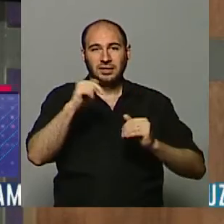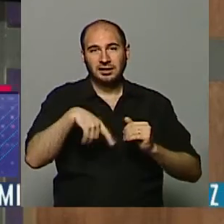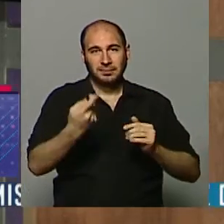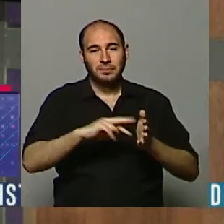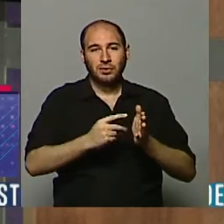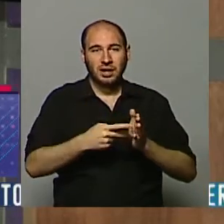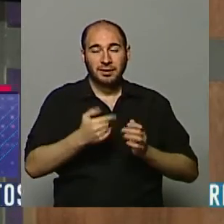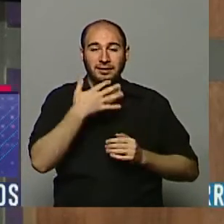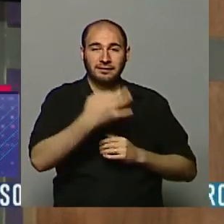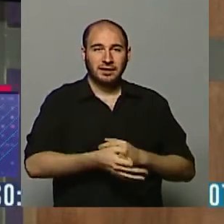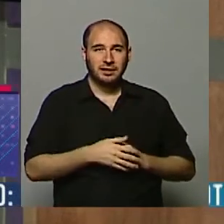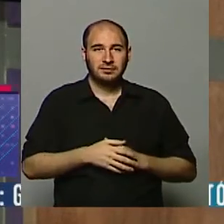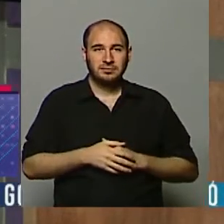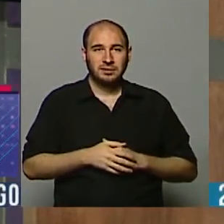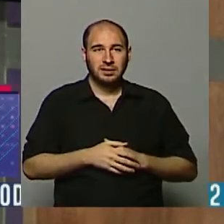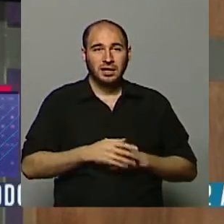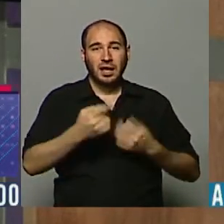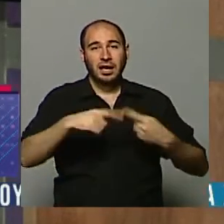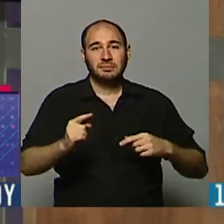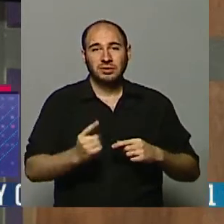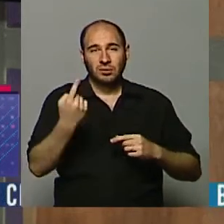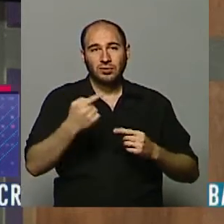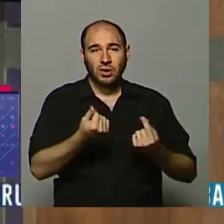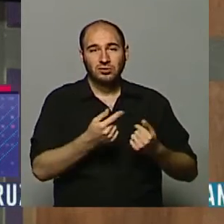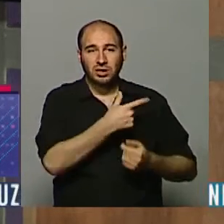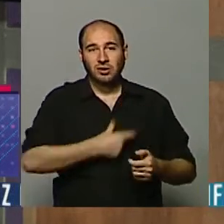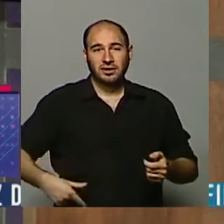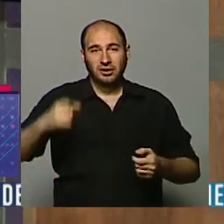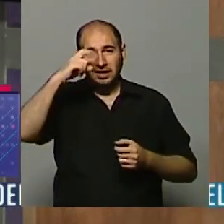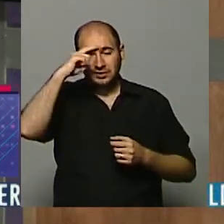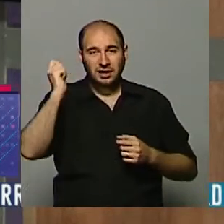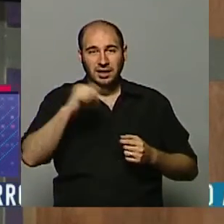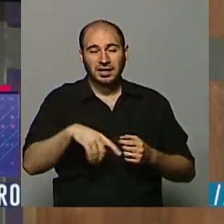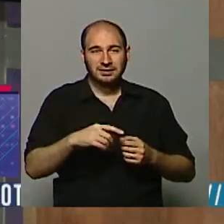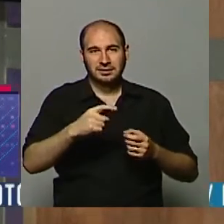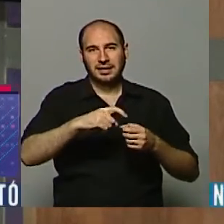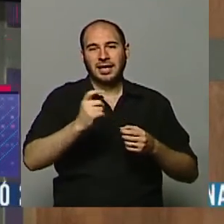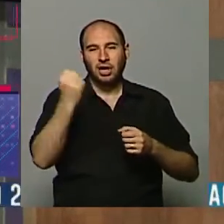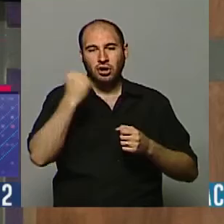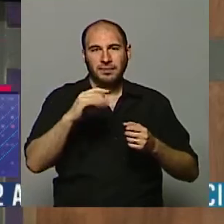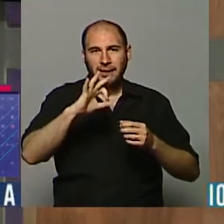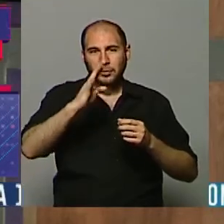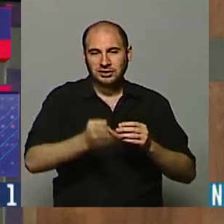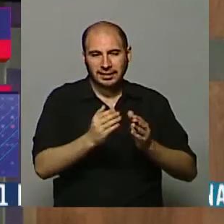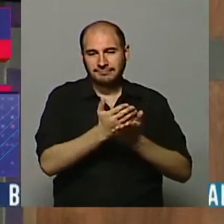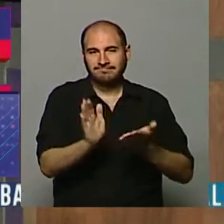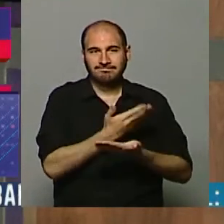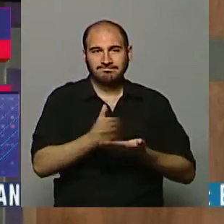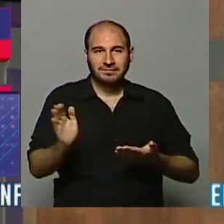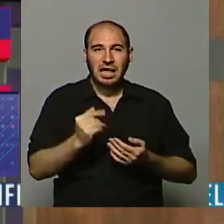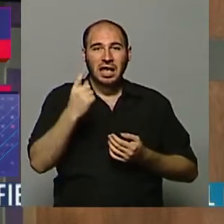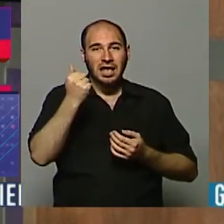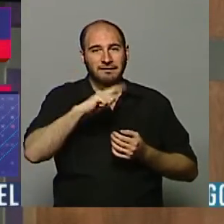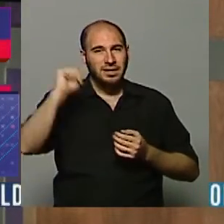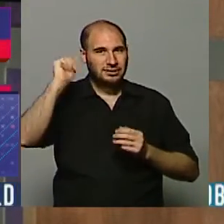un problema. Es cierto que una de las herramientas que tiene que utilizar el gobierno nacional es desindexar la economía, porque si no, evidentemente, con inflaciones